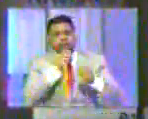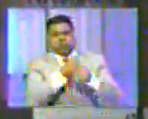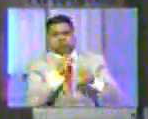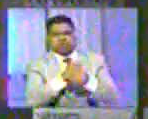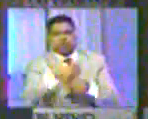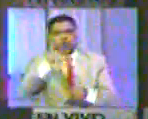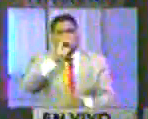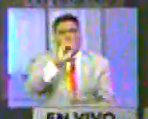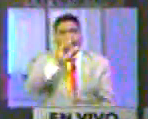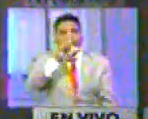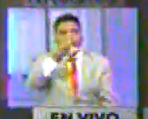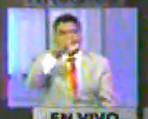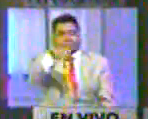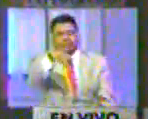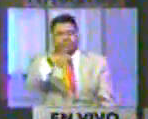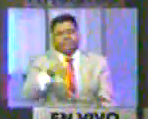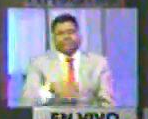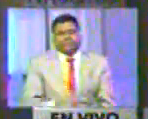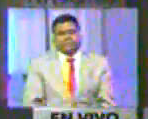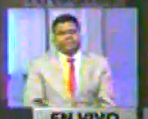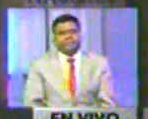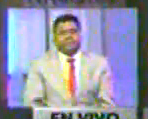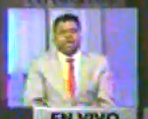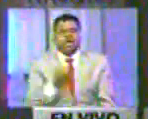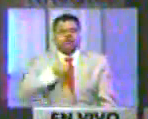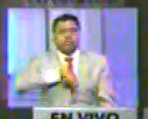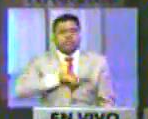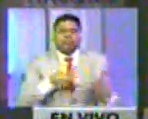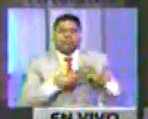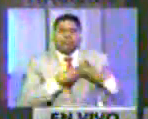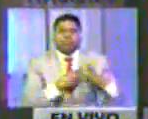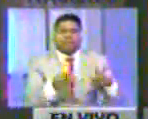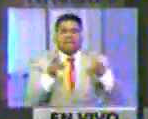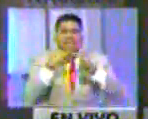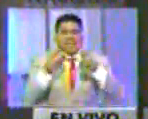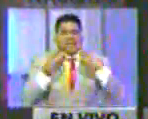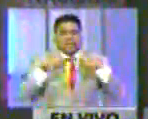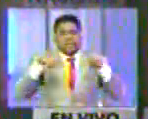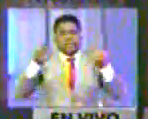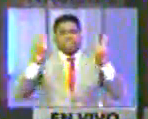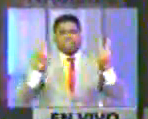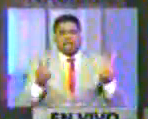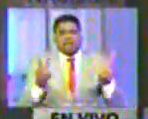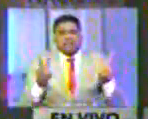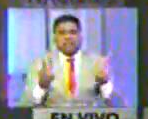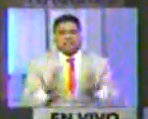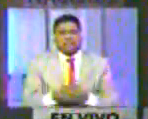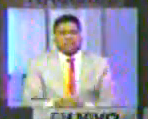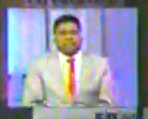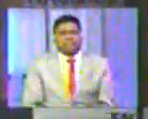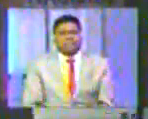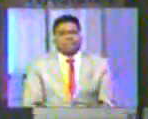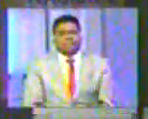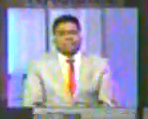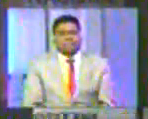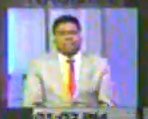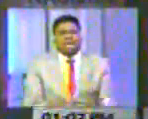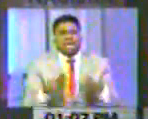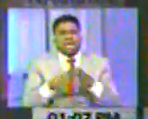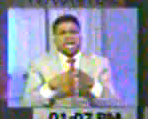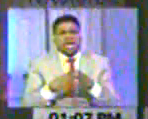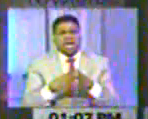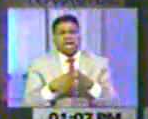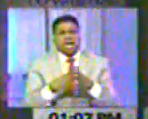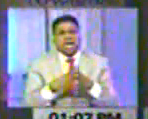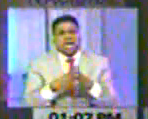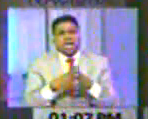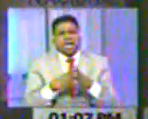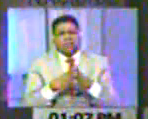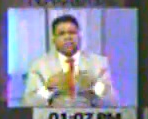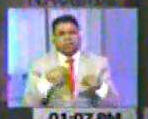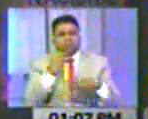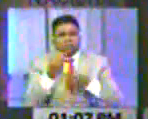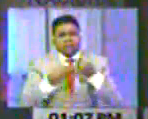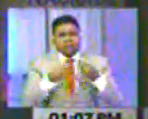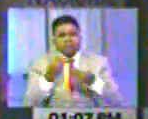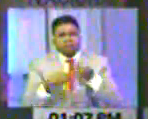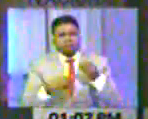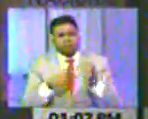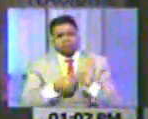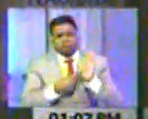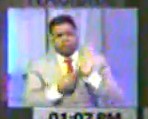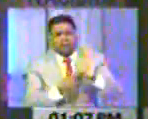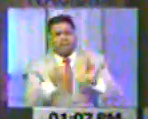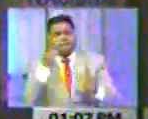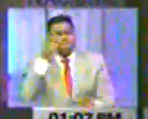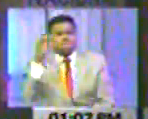OLP. Nuestra voluntad de paz no sucumbirá ante las pretensiones de factores reaccionarios que